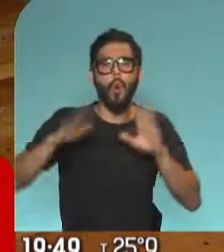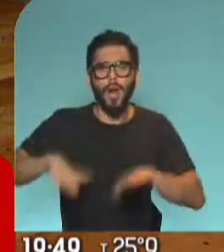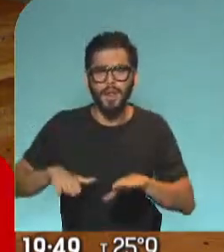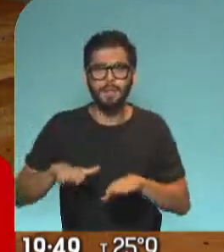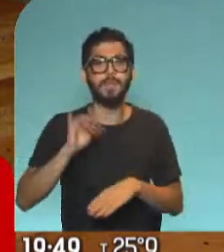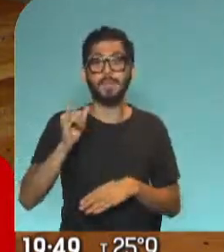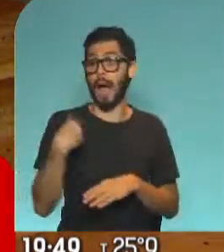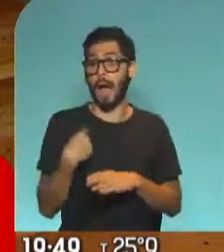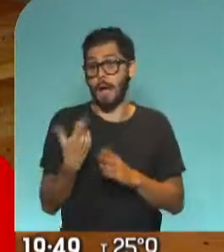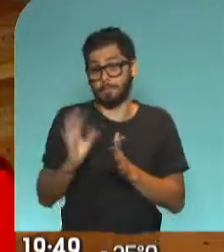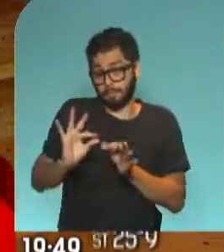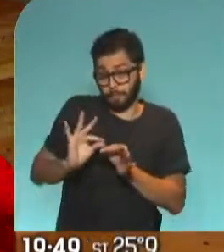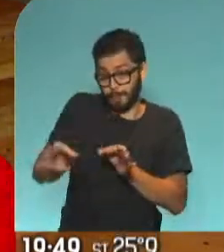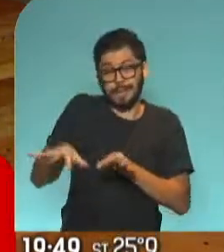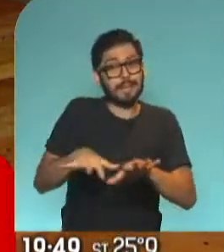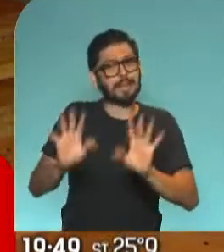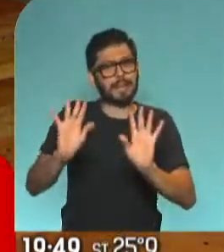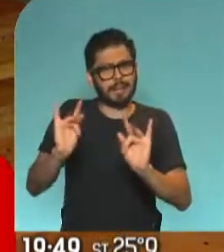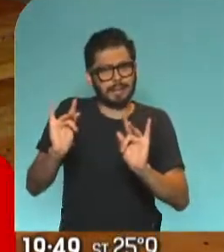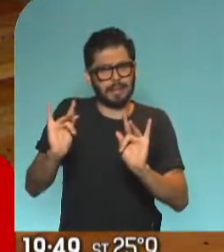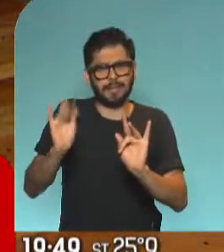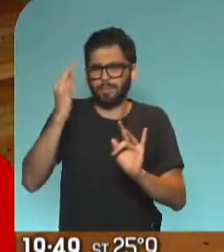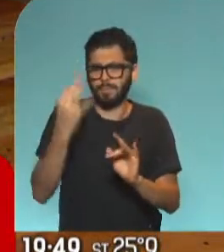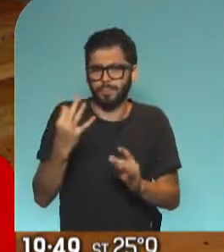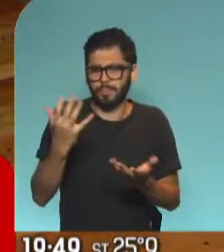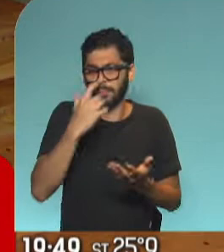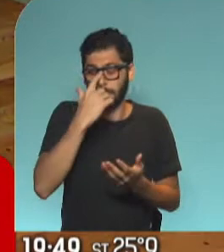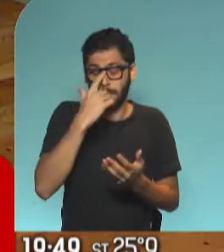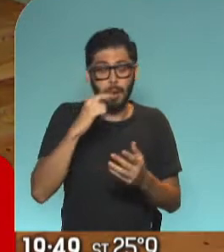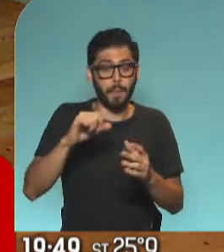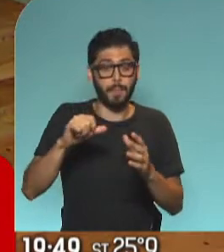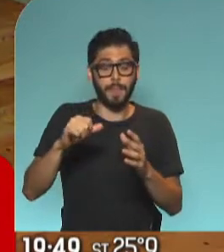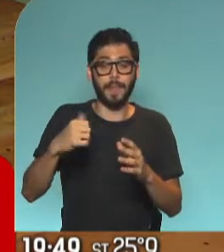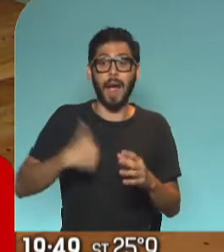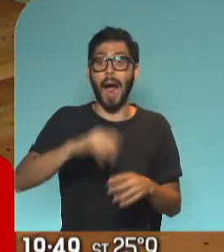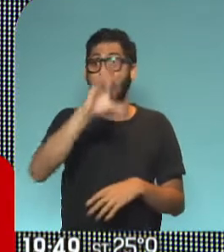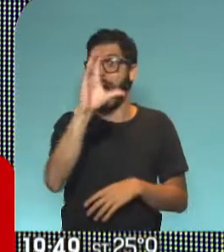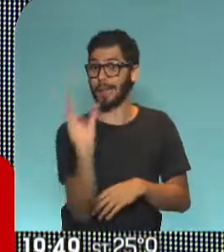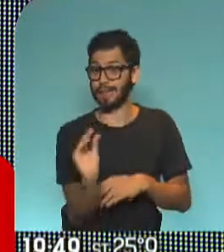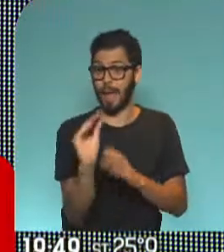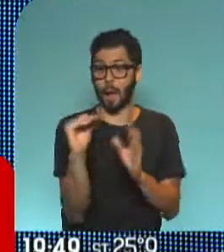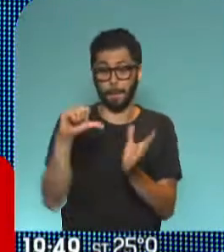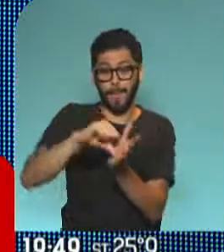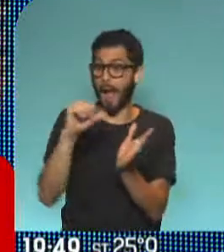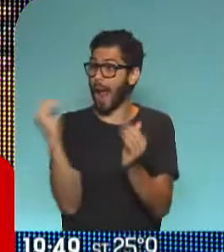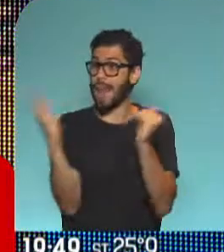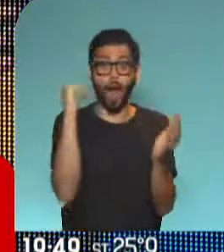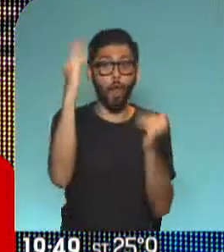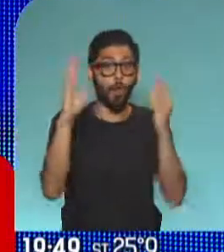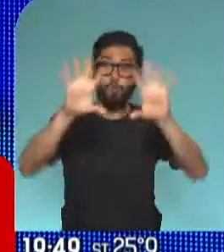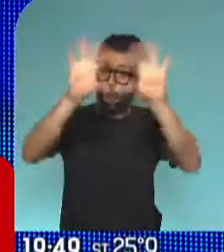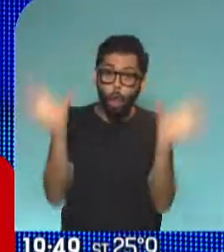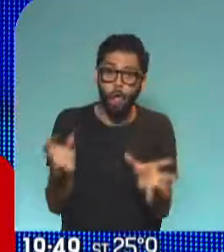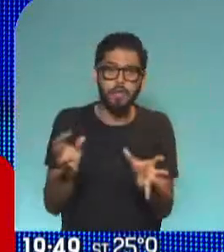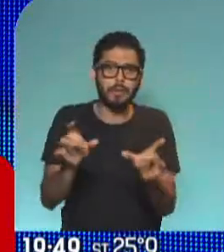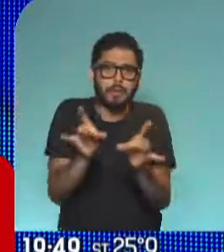la vuelta de la esquina. Sí. En prácticamente todos los países que limitan con nosotros están con una curva ascendente muy grande y la